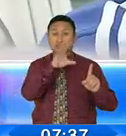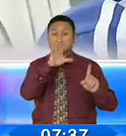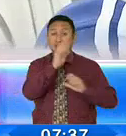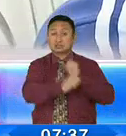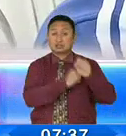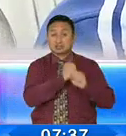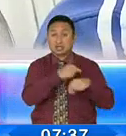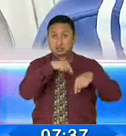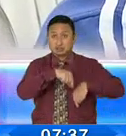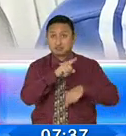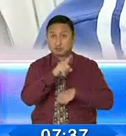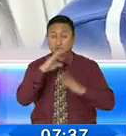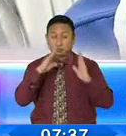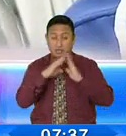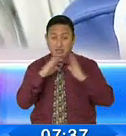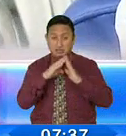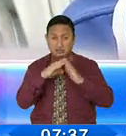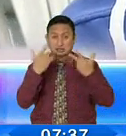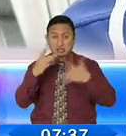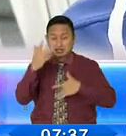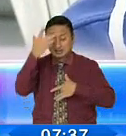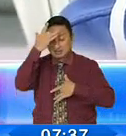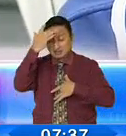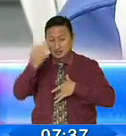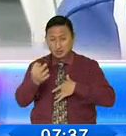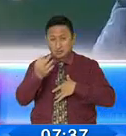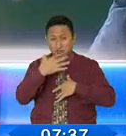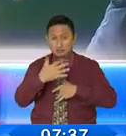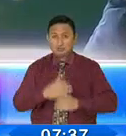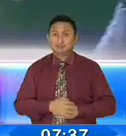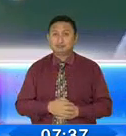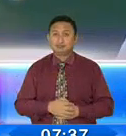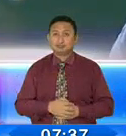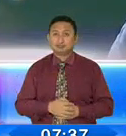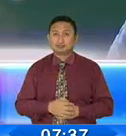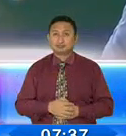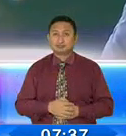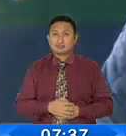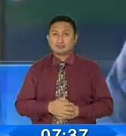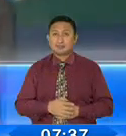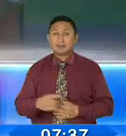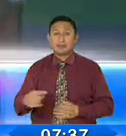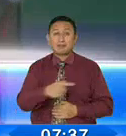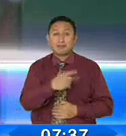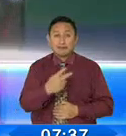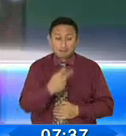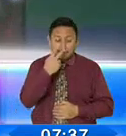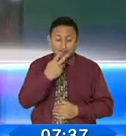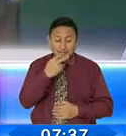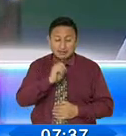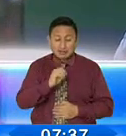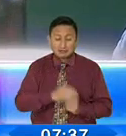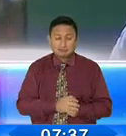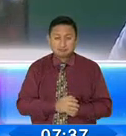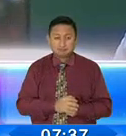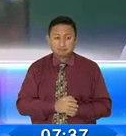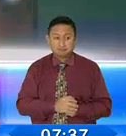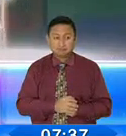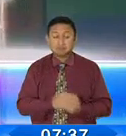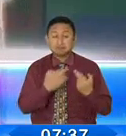casa también varios miembros de su familia se contagiaron. Baja la saturación y solo estoy esperando que me den alguna